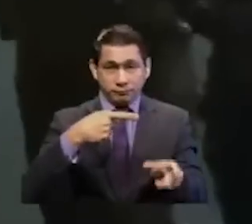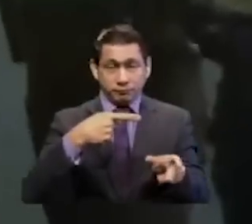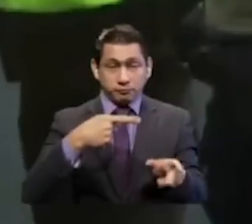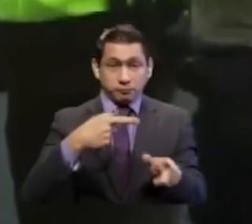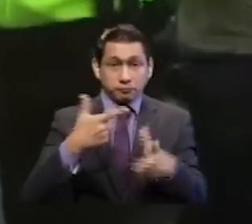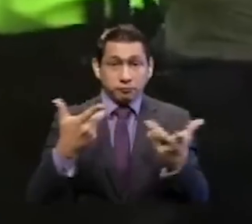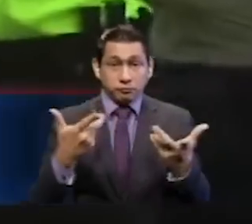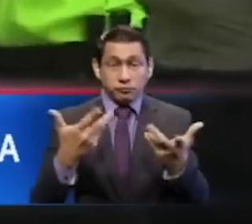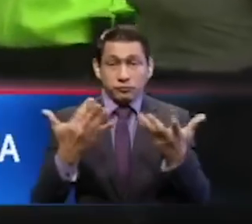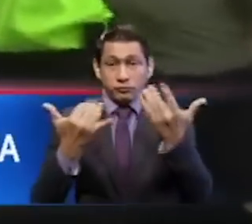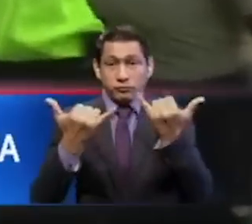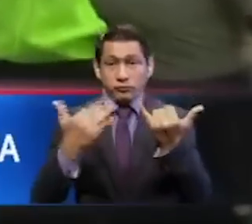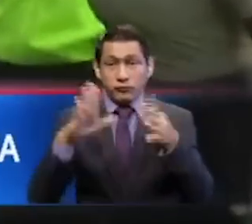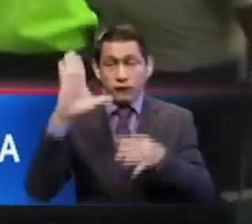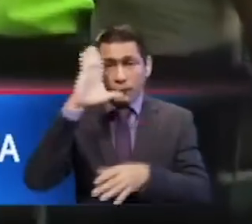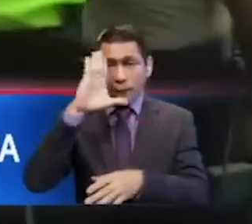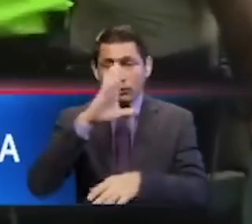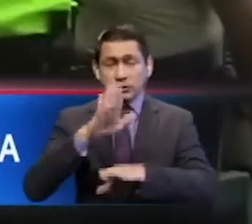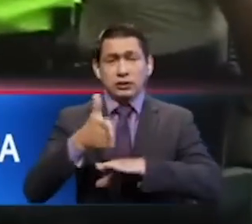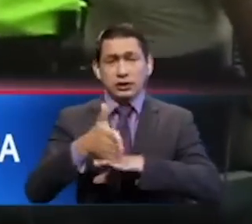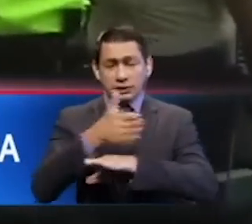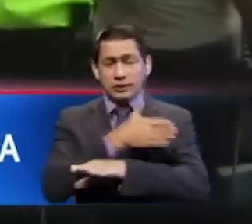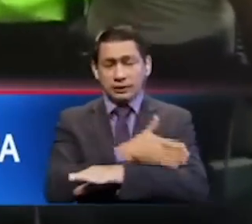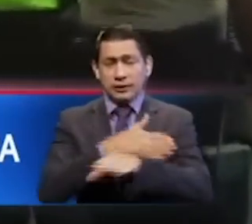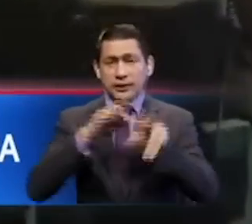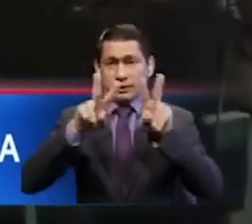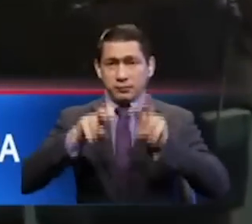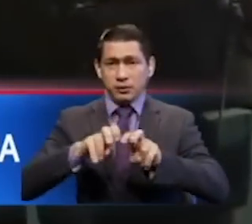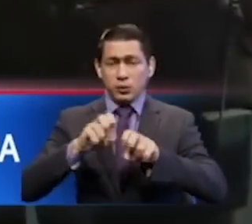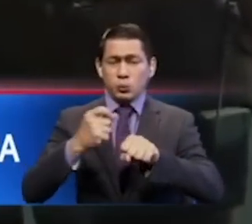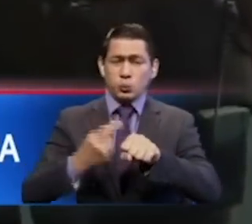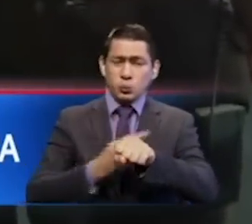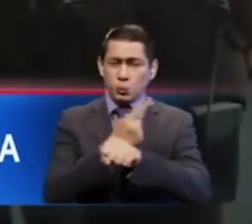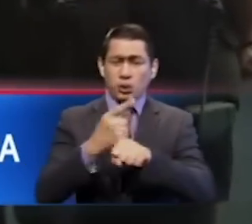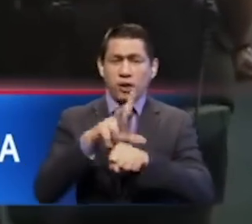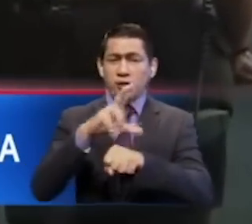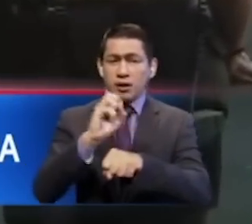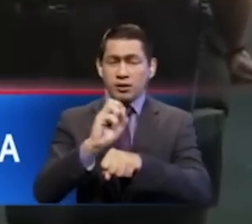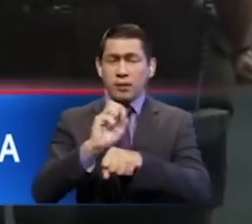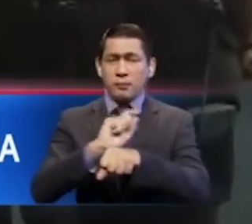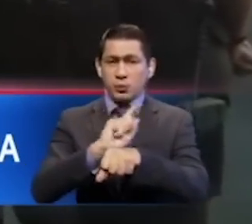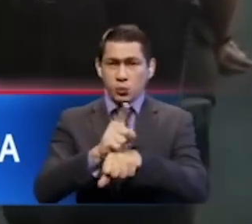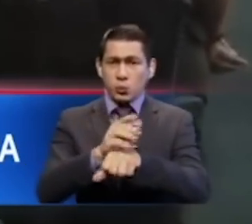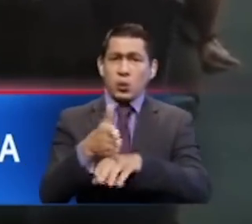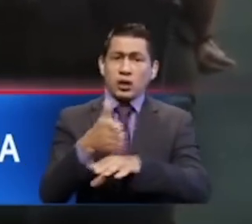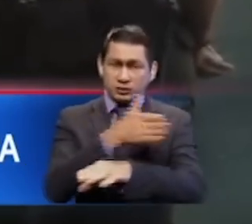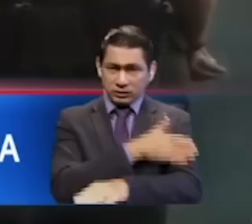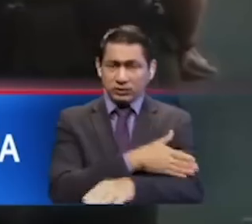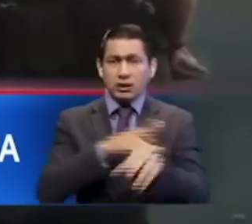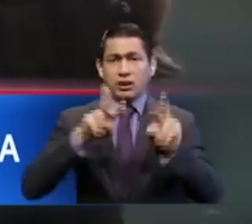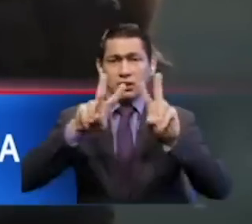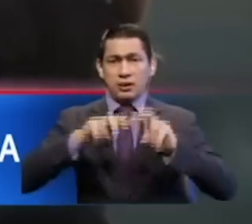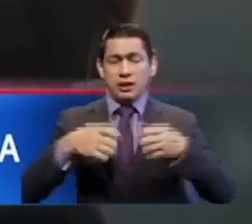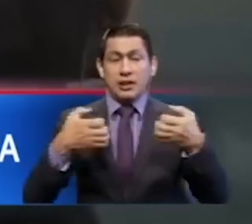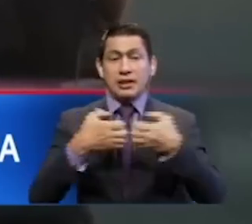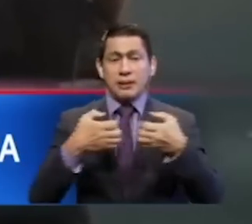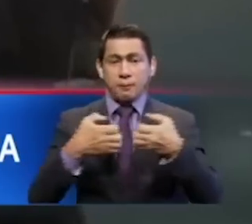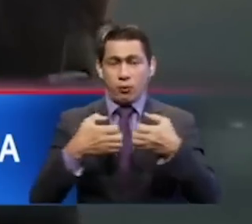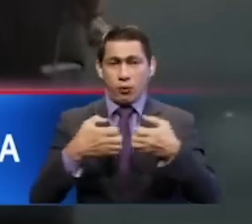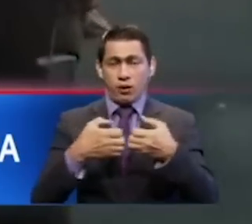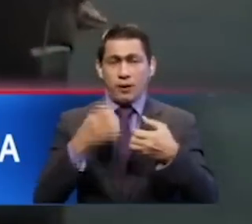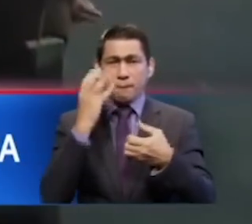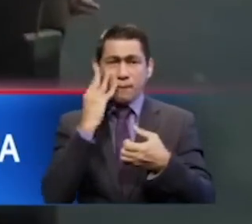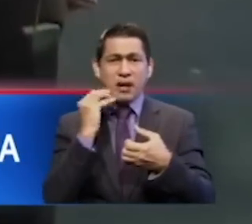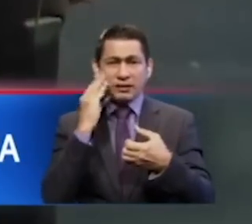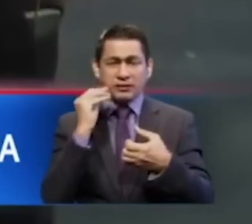indicios balísticos que levantó la policía porque alrededor de como 1 hora y media fueron las investigaciones por personal de criminalística. En este momento